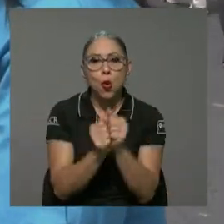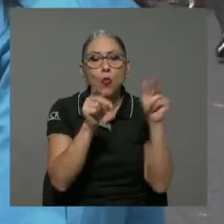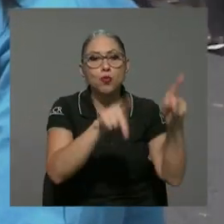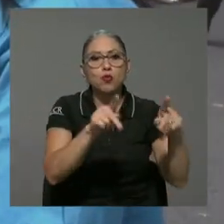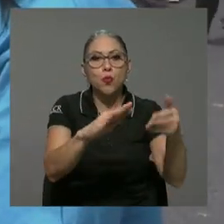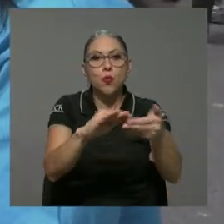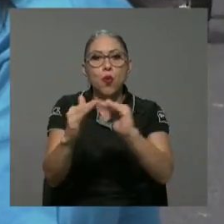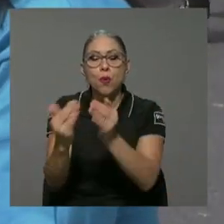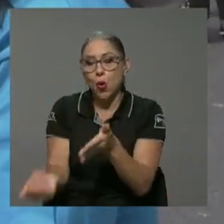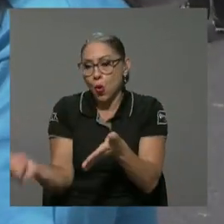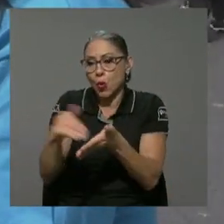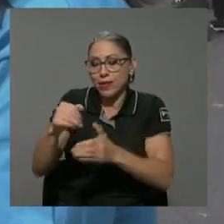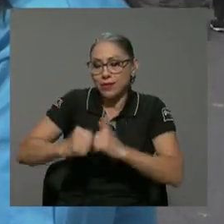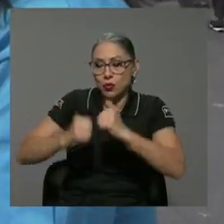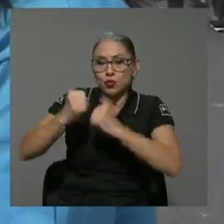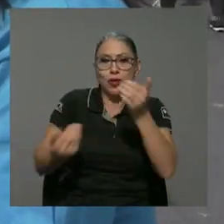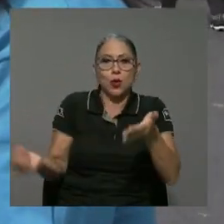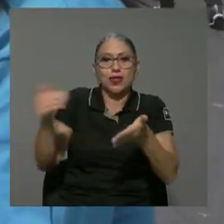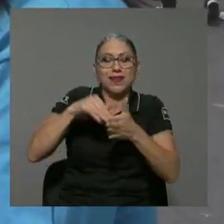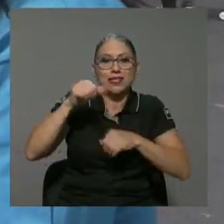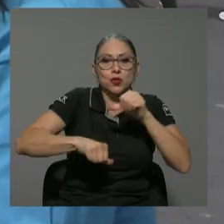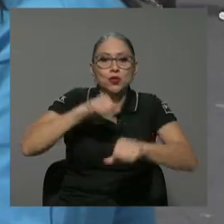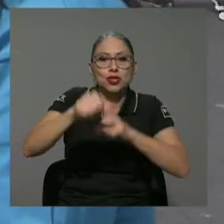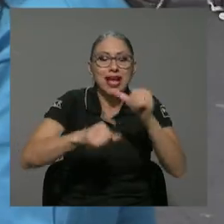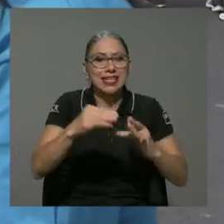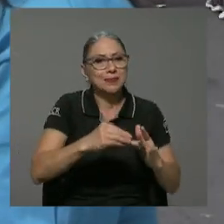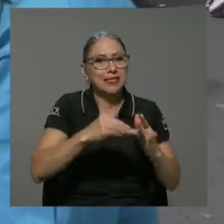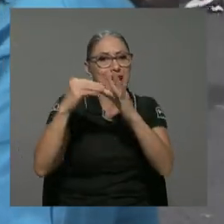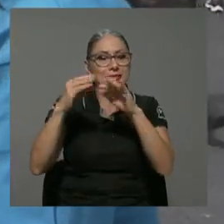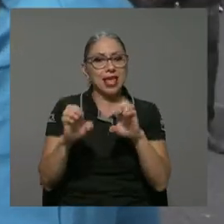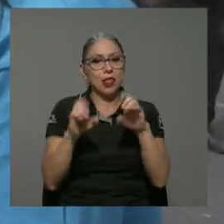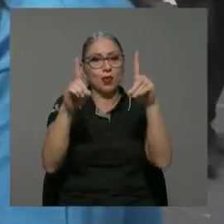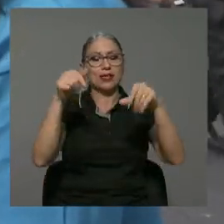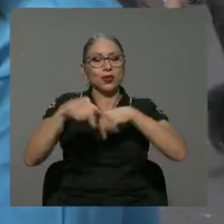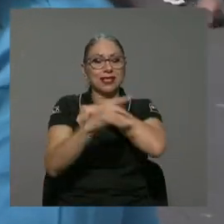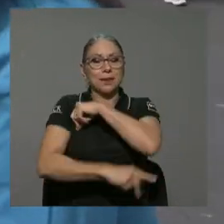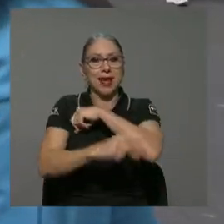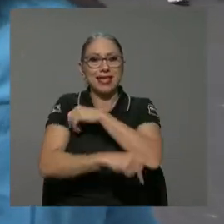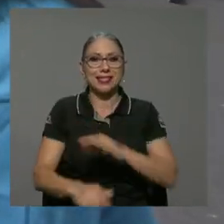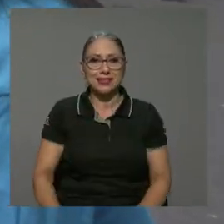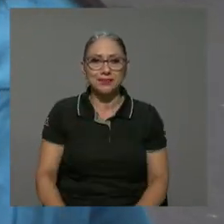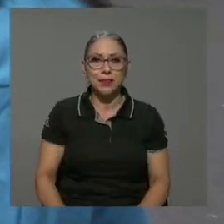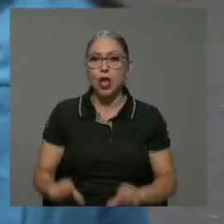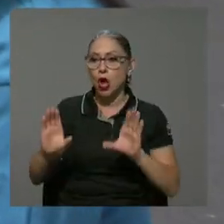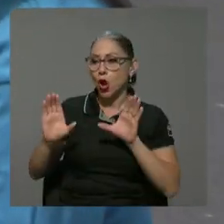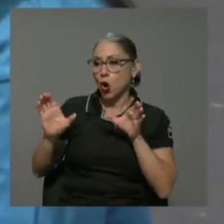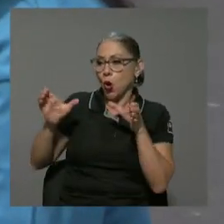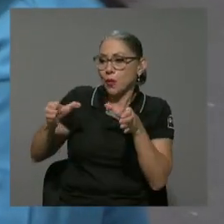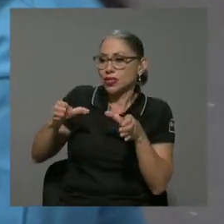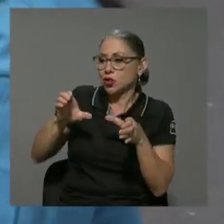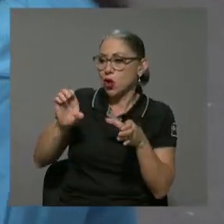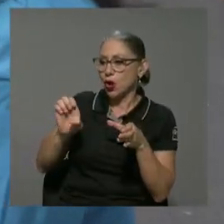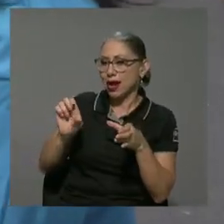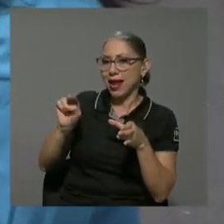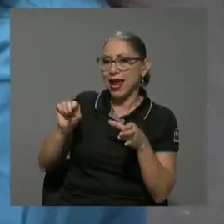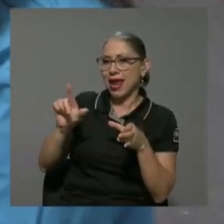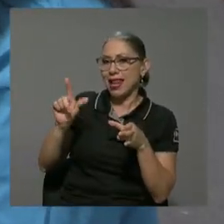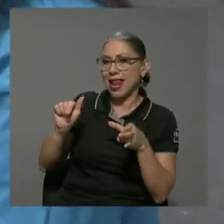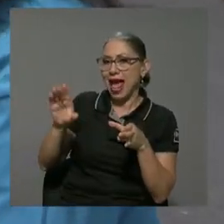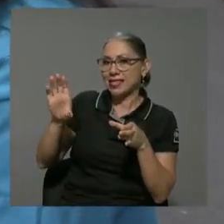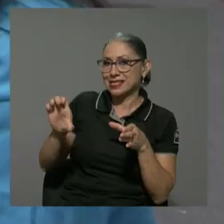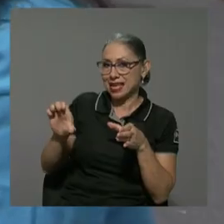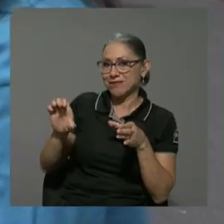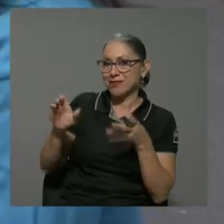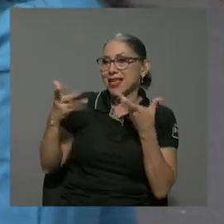y que tiene que volver a luchar, sobre todo por la educación de este país. La Comisión de Enlace está negociando, pero